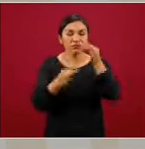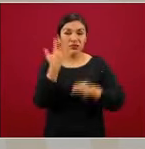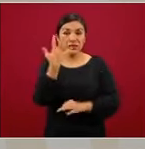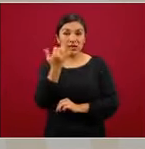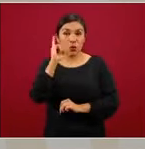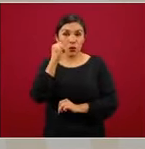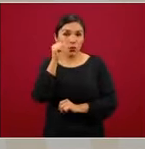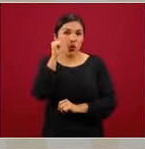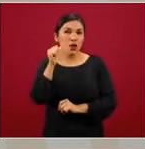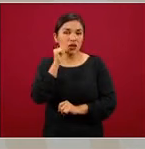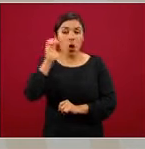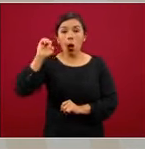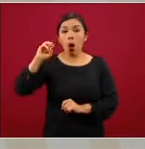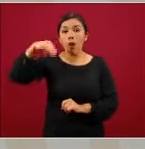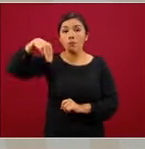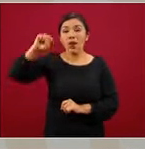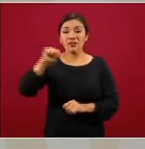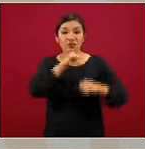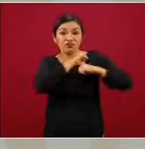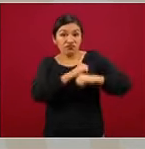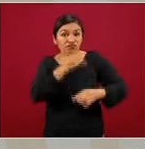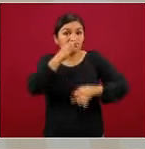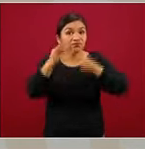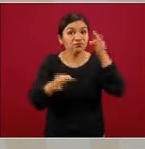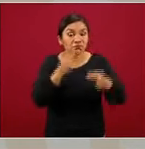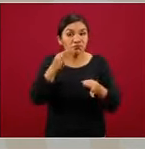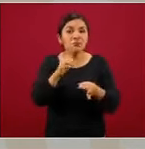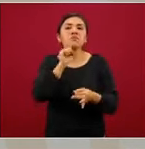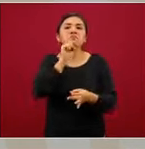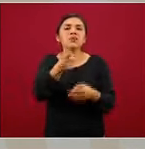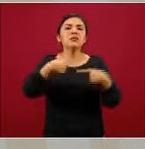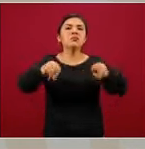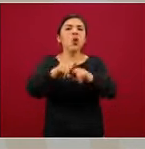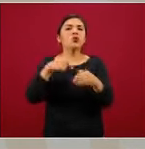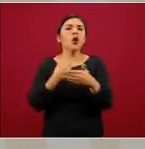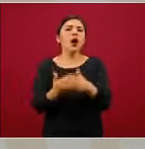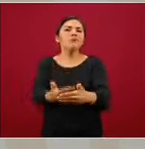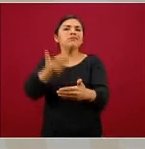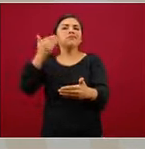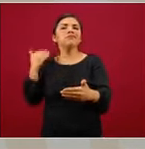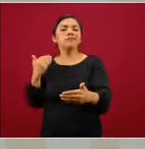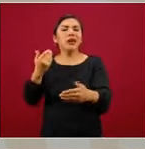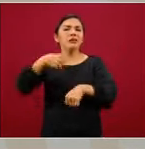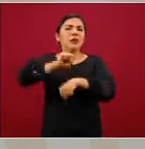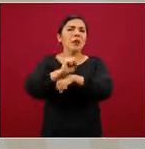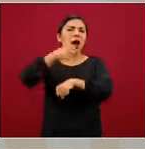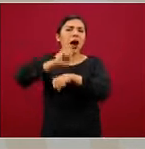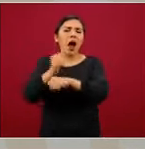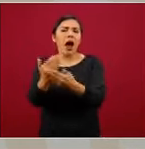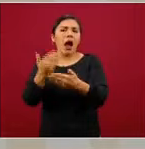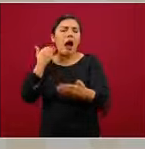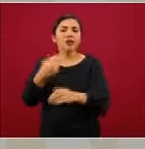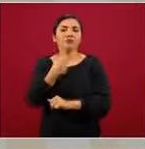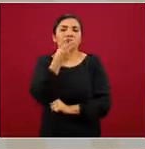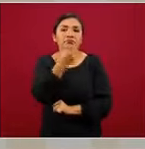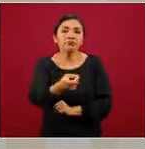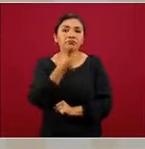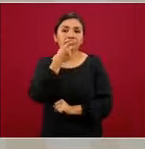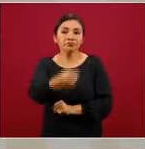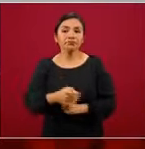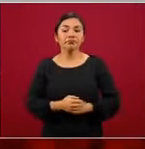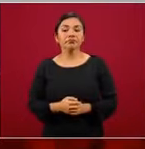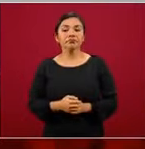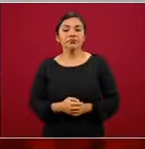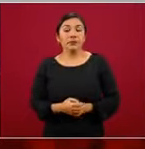junio, la Organización Mundial de la Salud, es lo que nosotros venimos diciendo desde hace varias semanas o meses. Y a lo